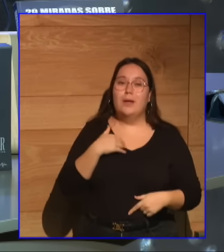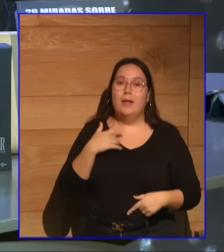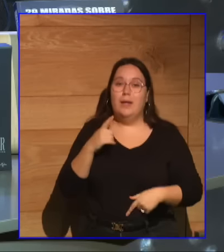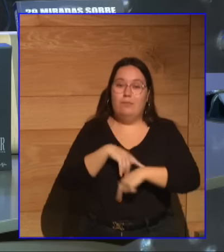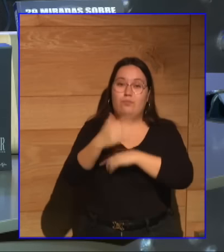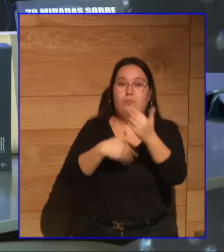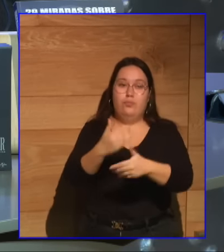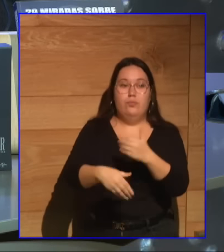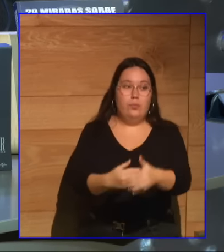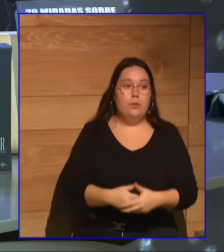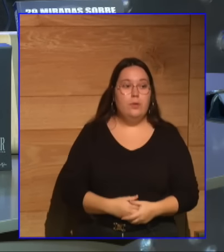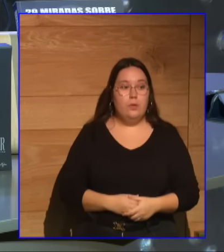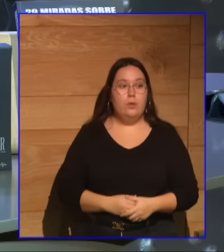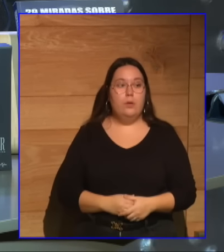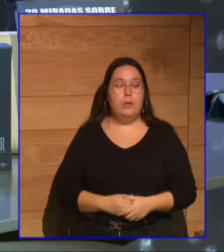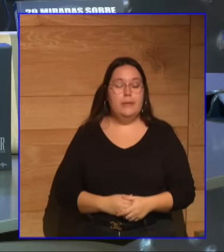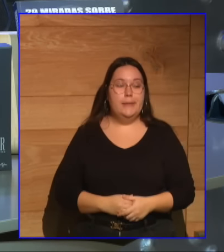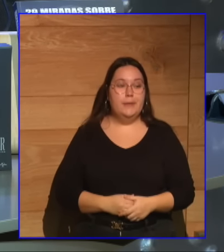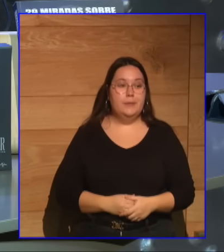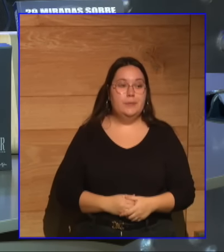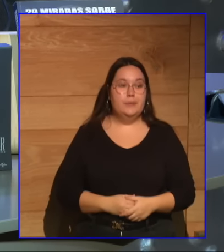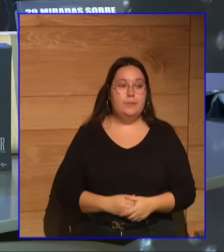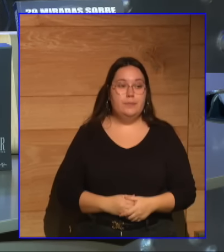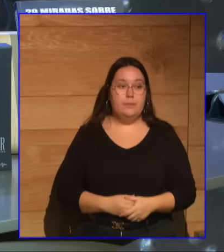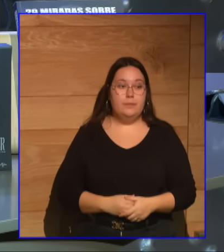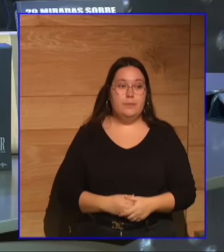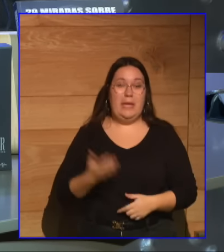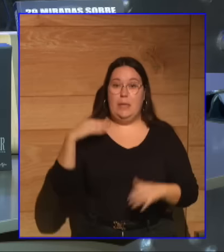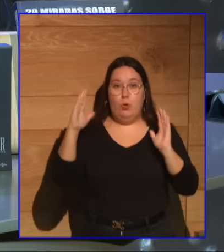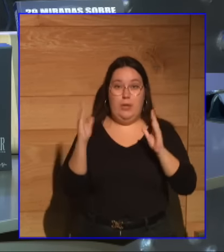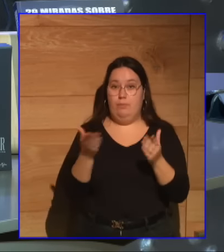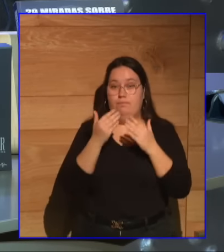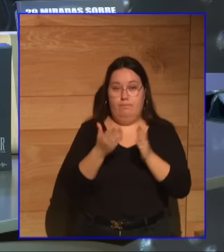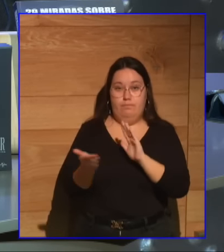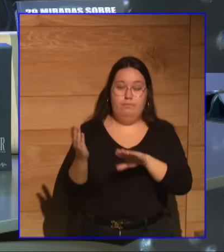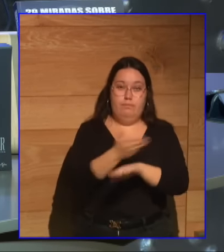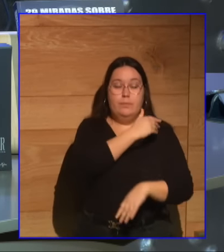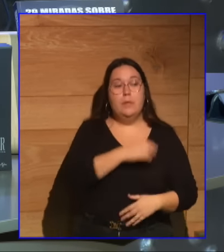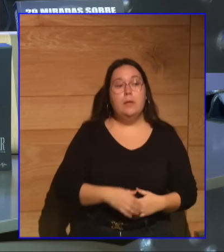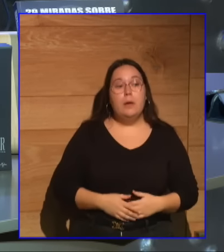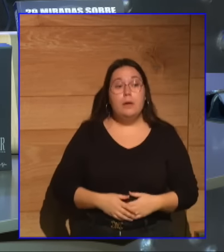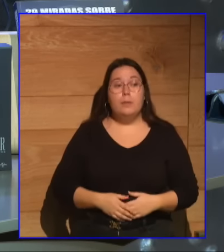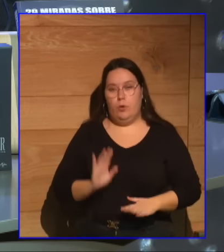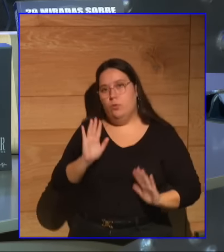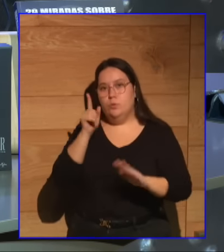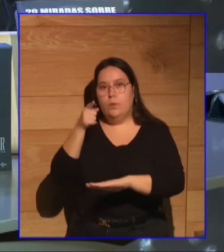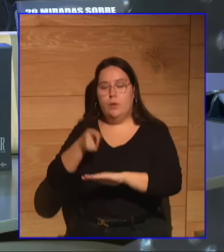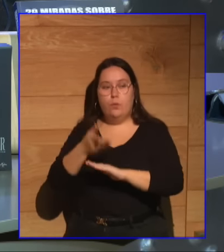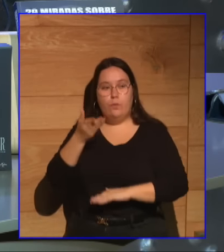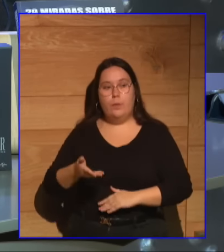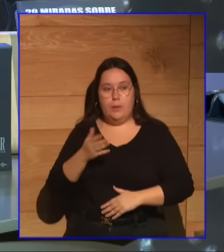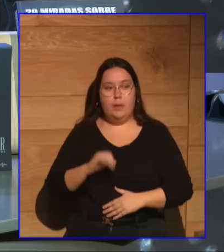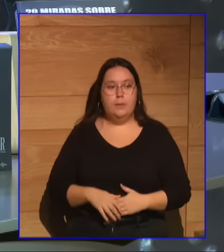reventando taquillas, que duraron por otro lado mucho tiempo, pasaron. Cuando sigue siendo, por otro lado, un director fundamental